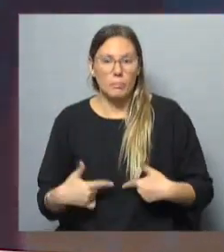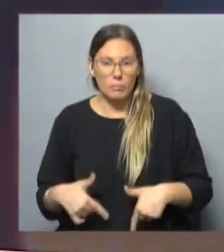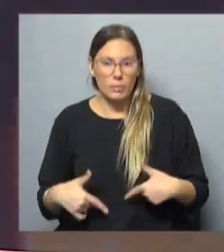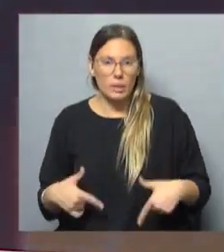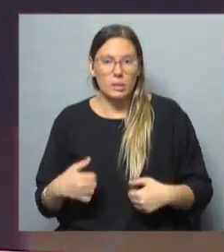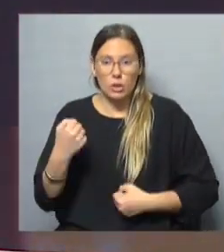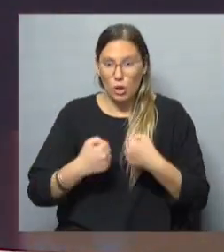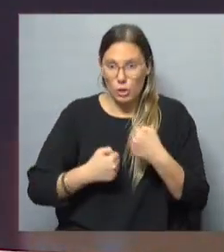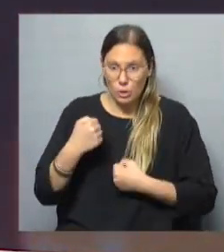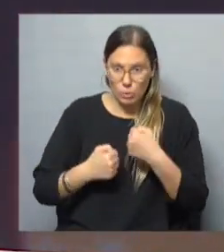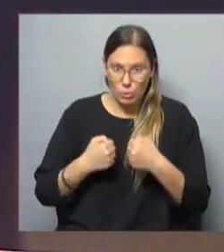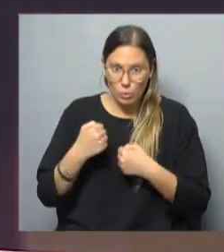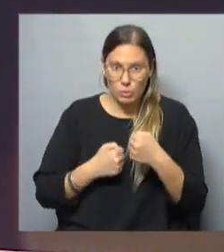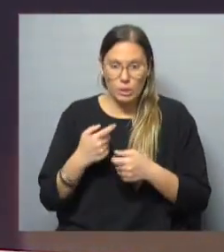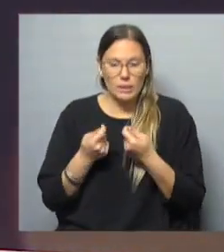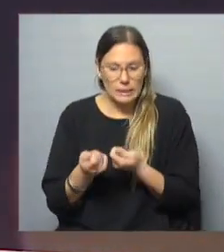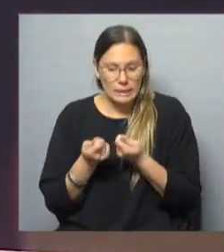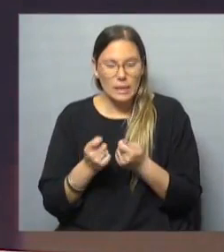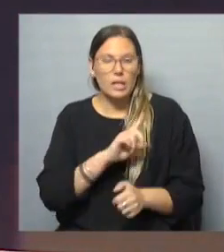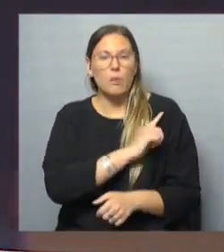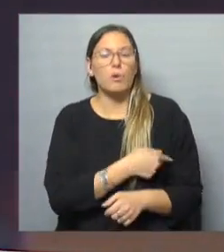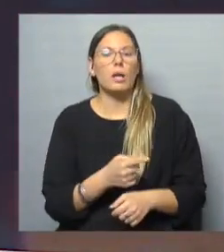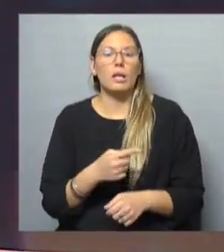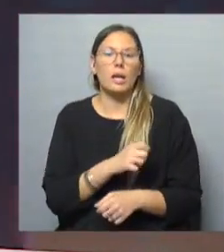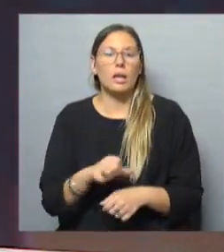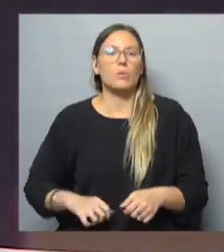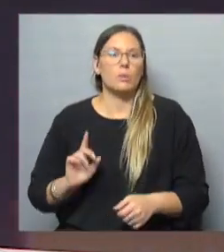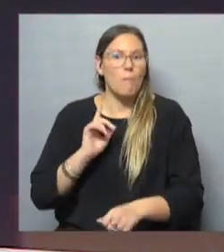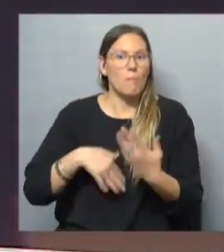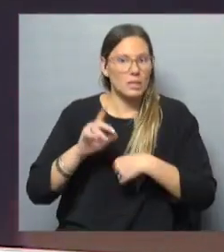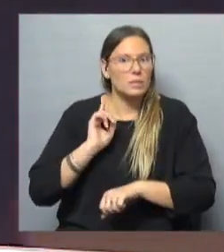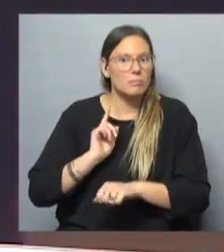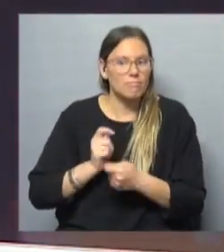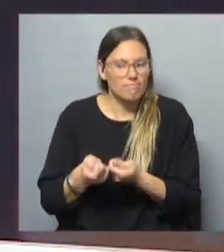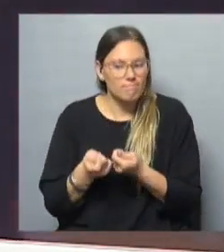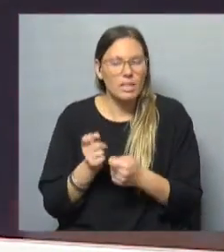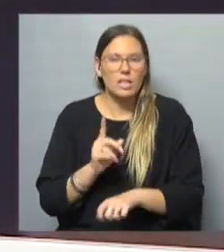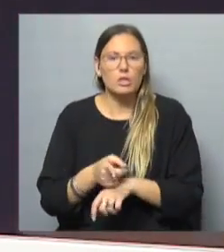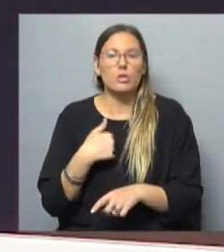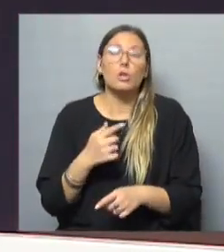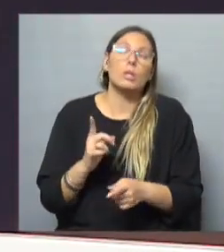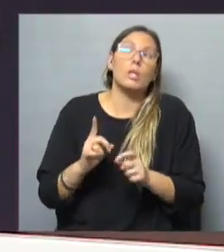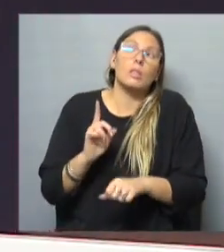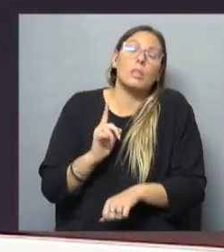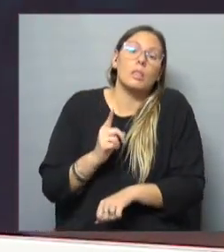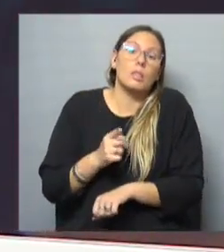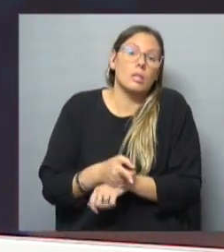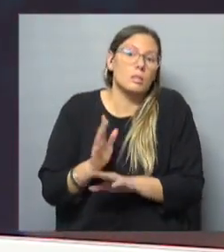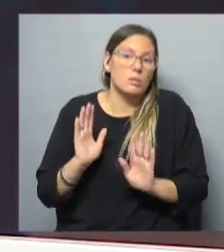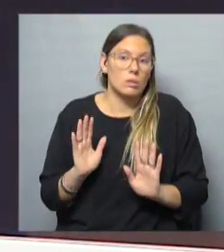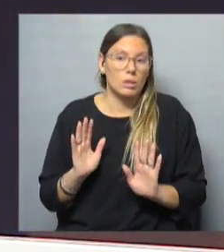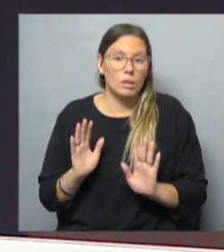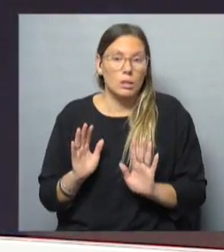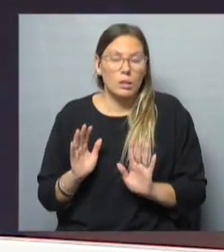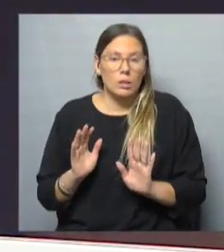Poder Ejecutivo fue el que más incidió en esta decisión, lo que se dice es que son, digamos, decisiones que van en